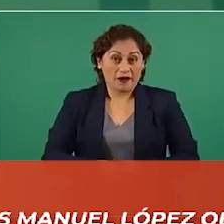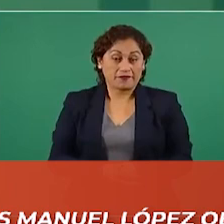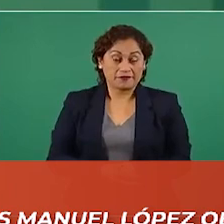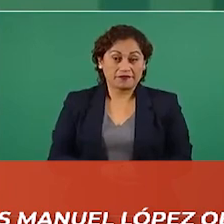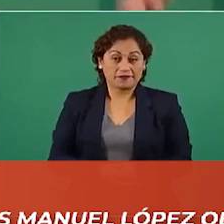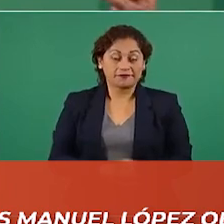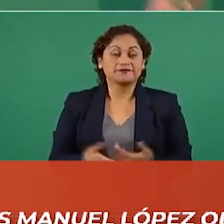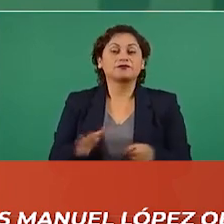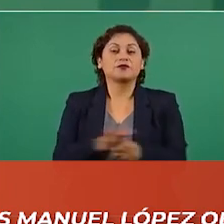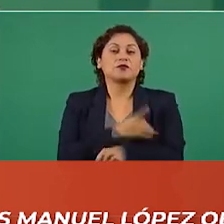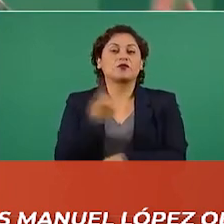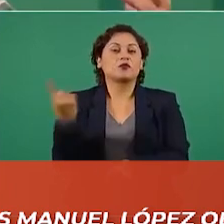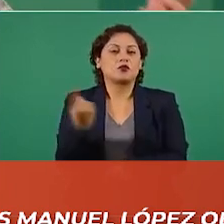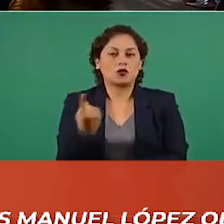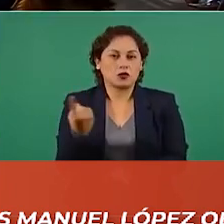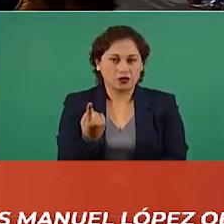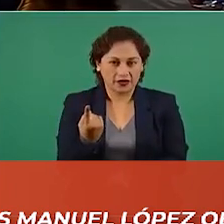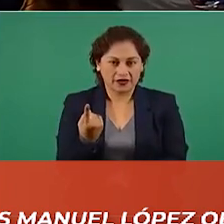Porque compraron gas